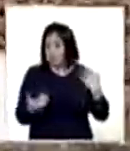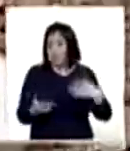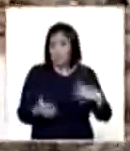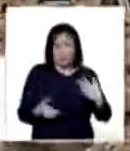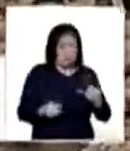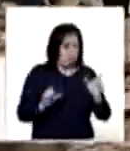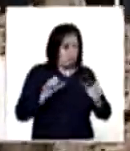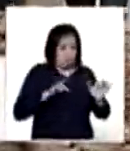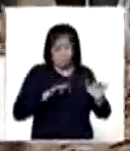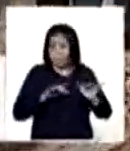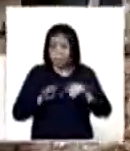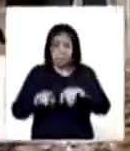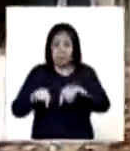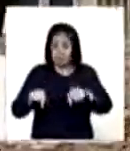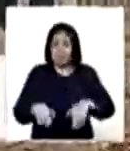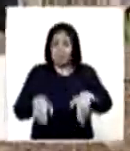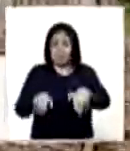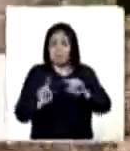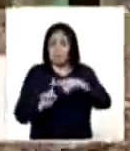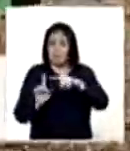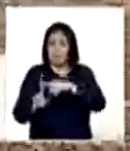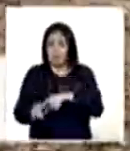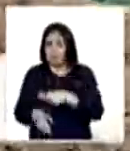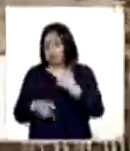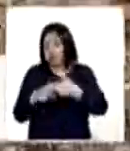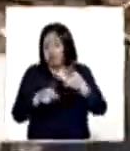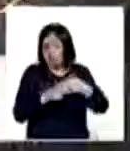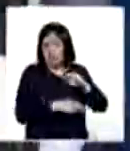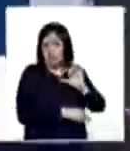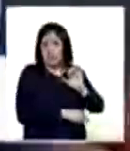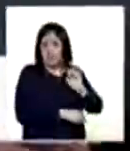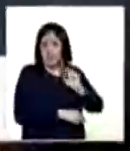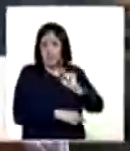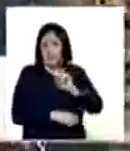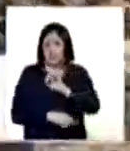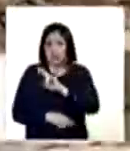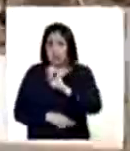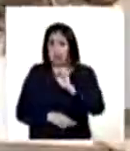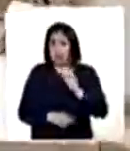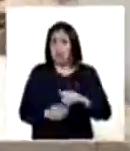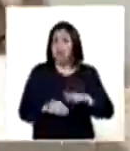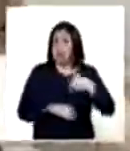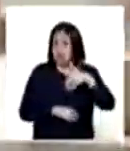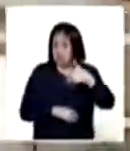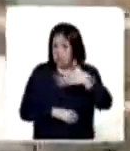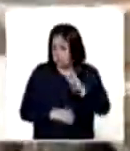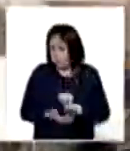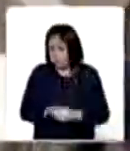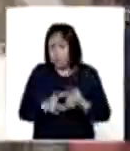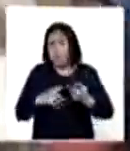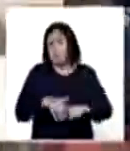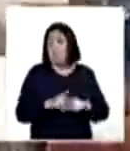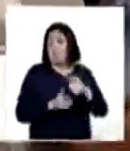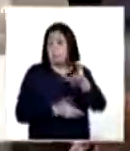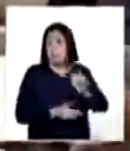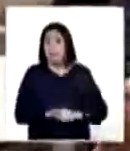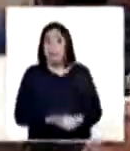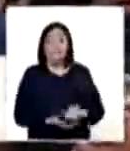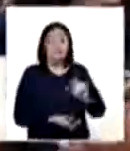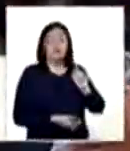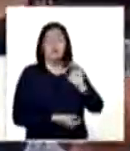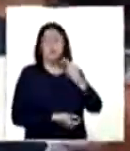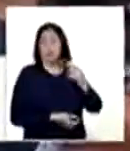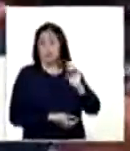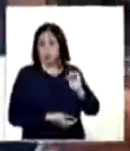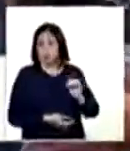este cementerio Santa Rosa, donde también va a haber, en unos minutos nada más, empieza el show de Toño Centella también,